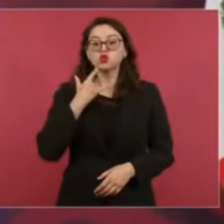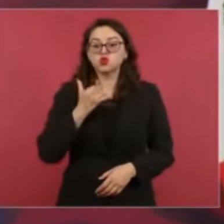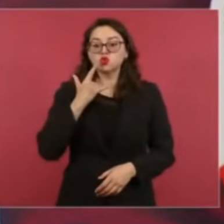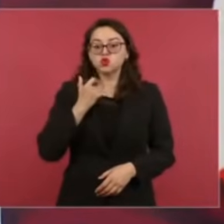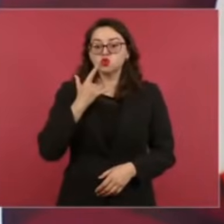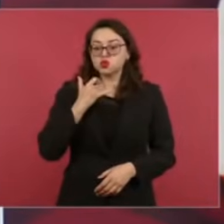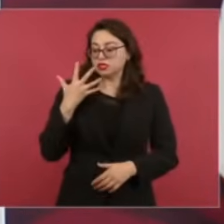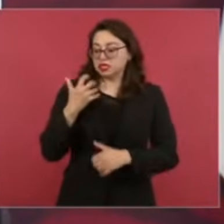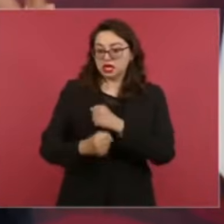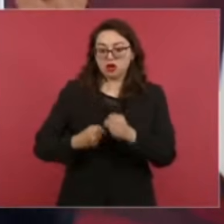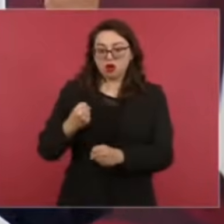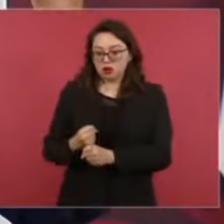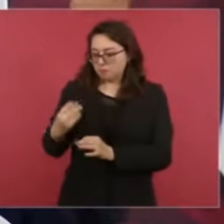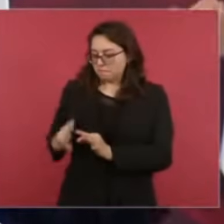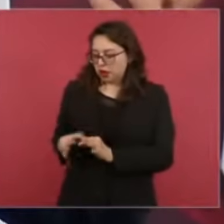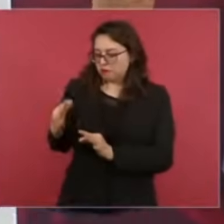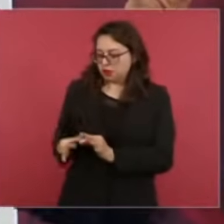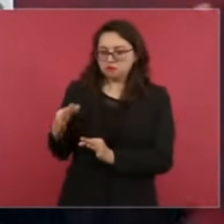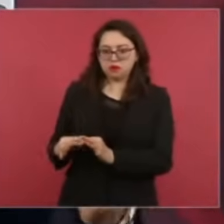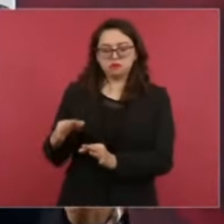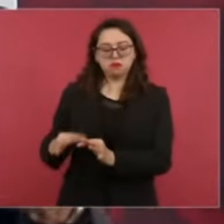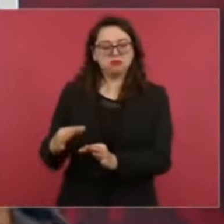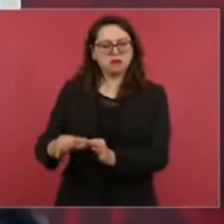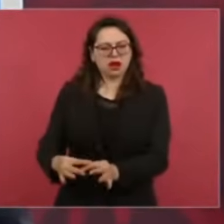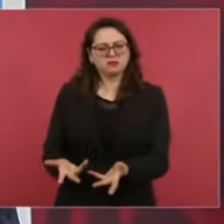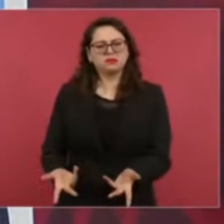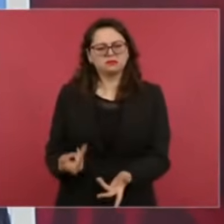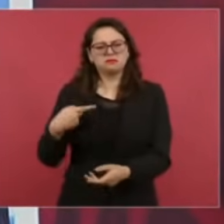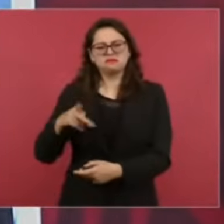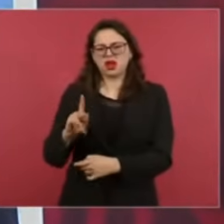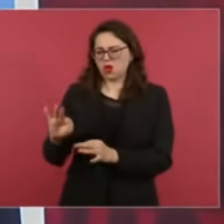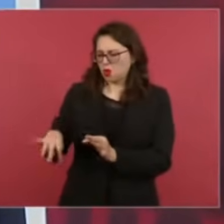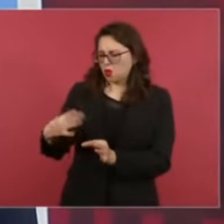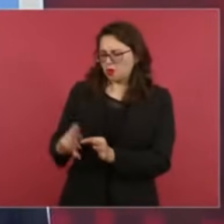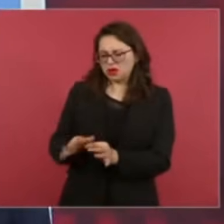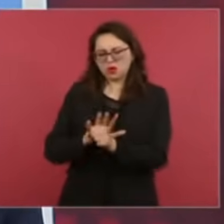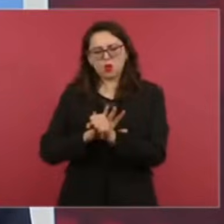¿En qué hemos cumplido en esencia? En reducir la pobreza,